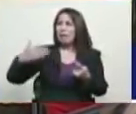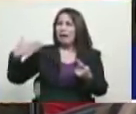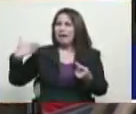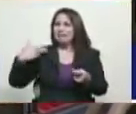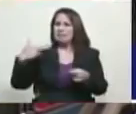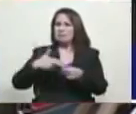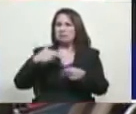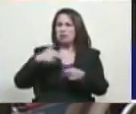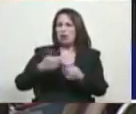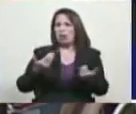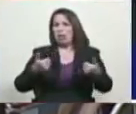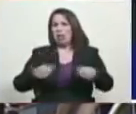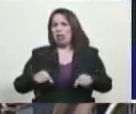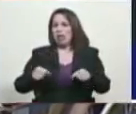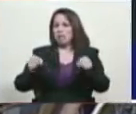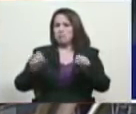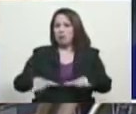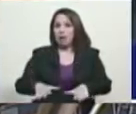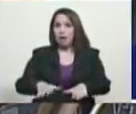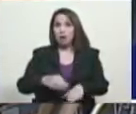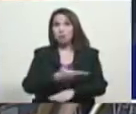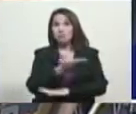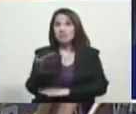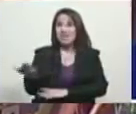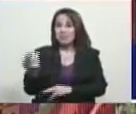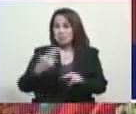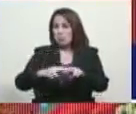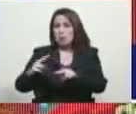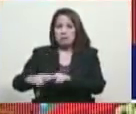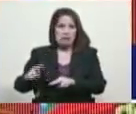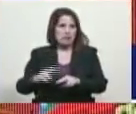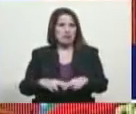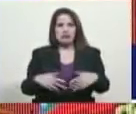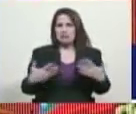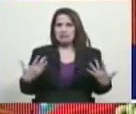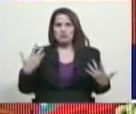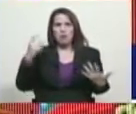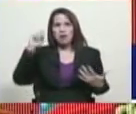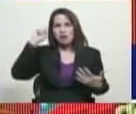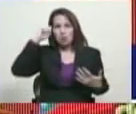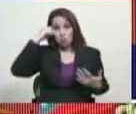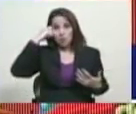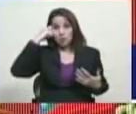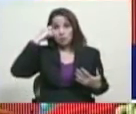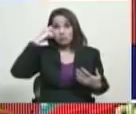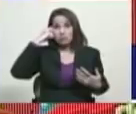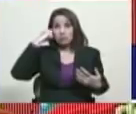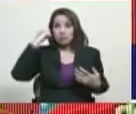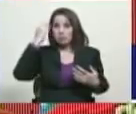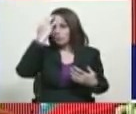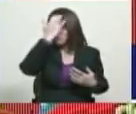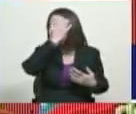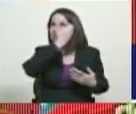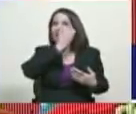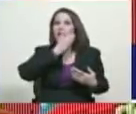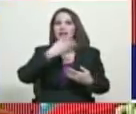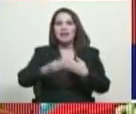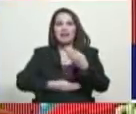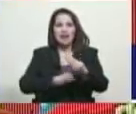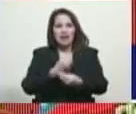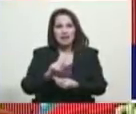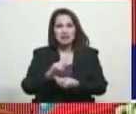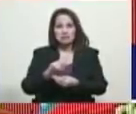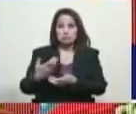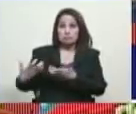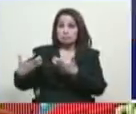petrolero. Muchos de ustedes eran unos niños y no pueden recordar completamente lo que le hizo la oligarquía, lo que le hizo el